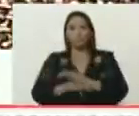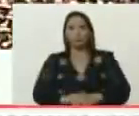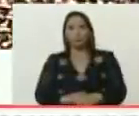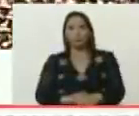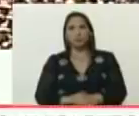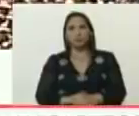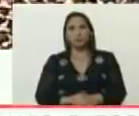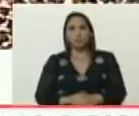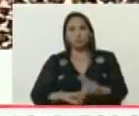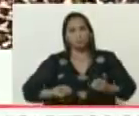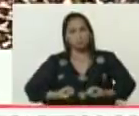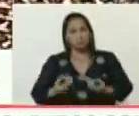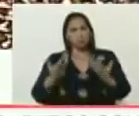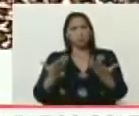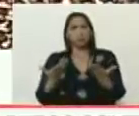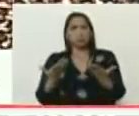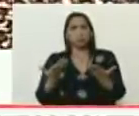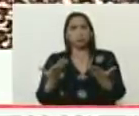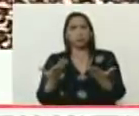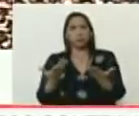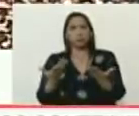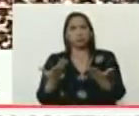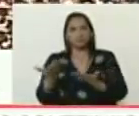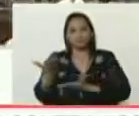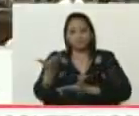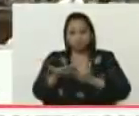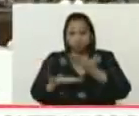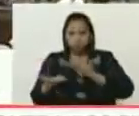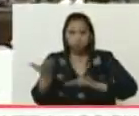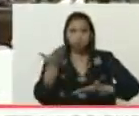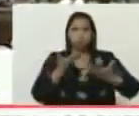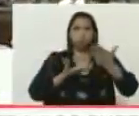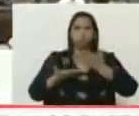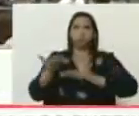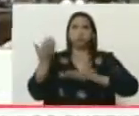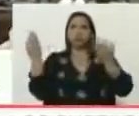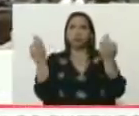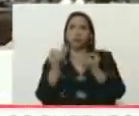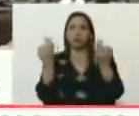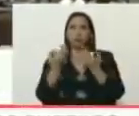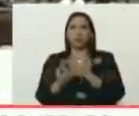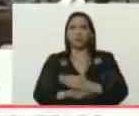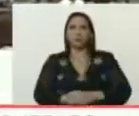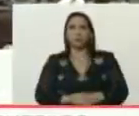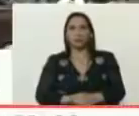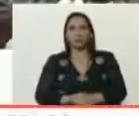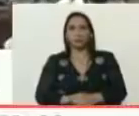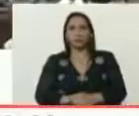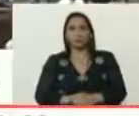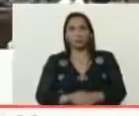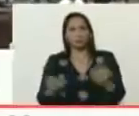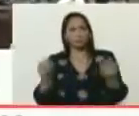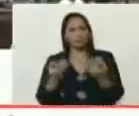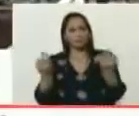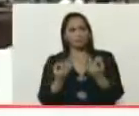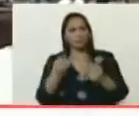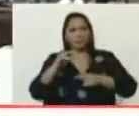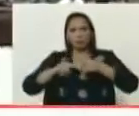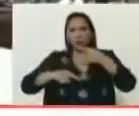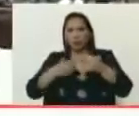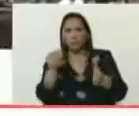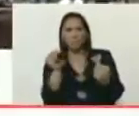desprendimiento, por su entrega, por su solidaridad. Siempre, siempre, cada vez que